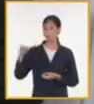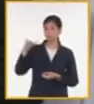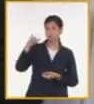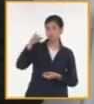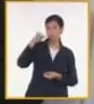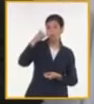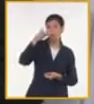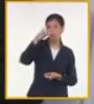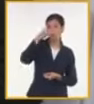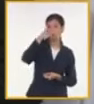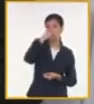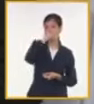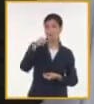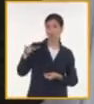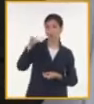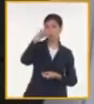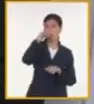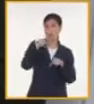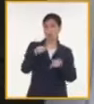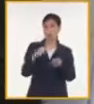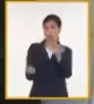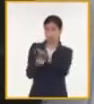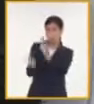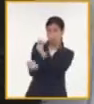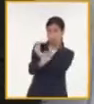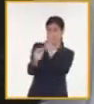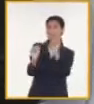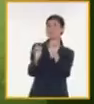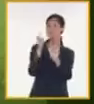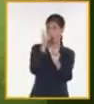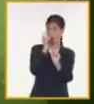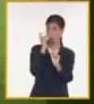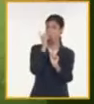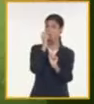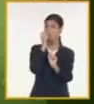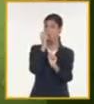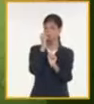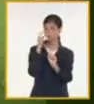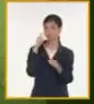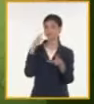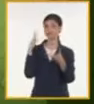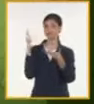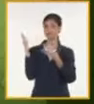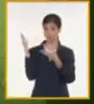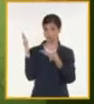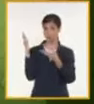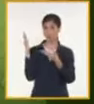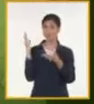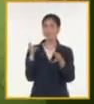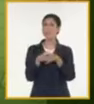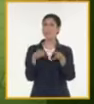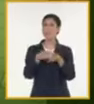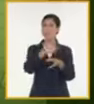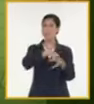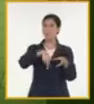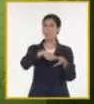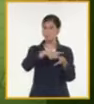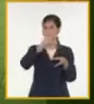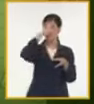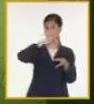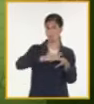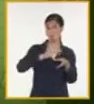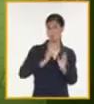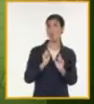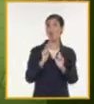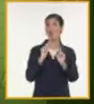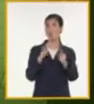en 1976 sin embargo las autoridades cubanas accedieron a colaborar eh con la fiscalía de los Estados